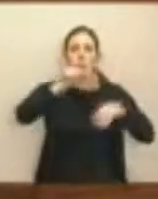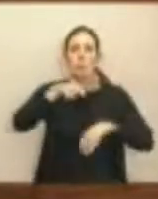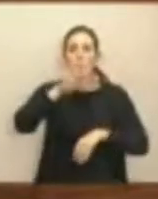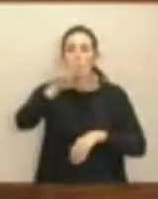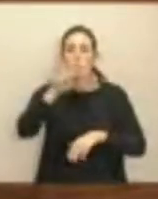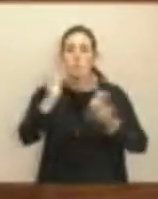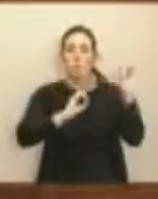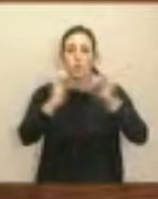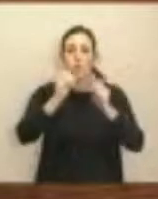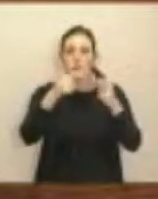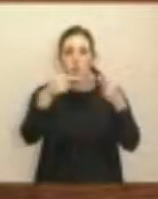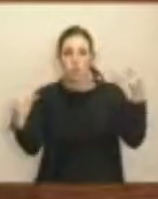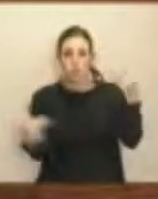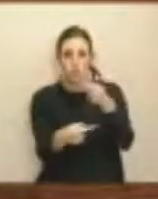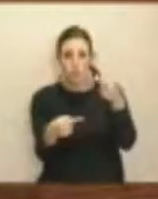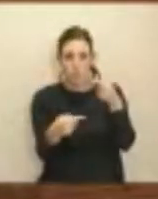déficit.